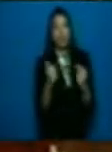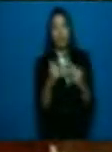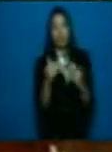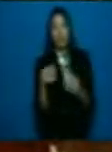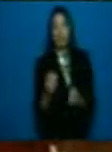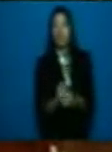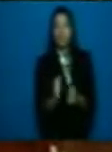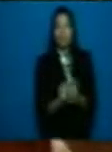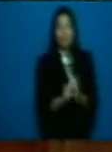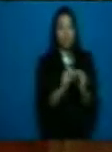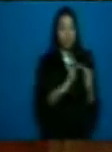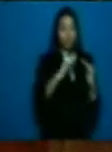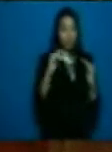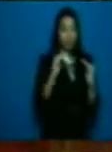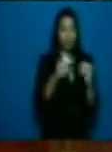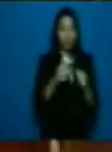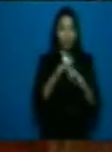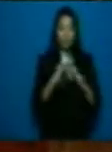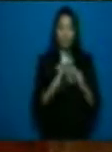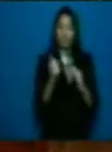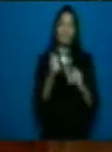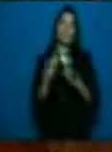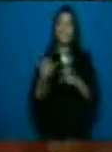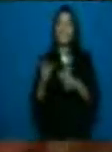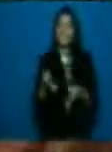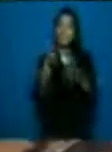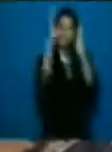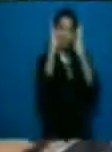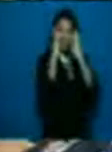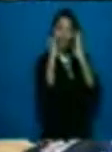en casa muchísimas gracias por la atención